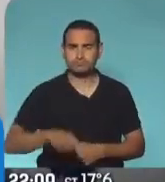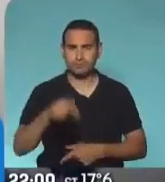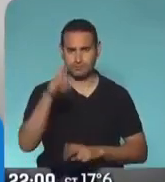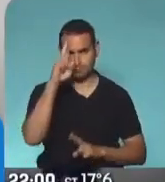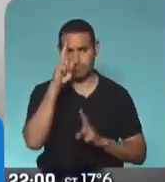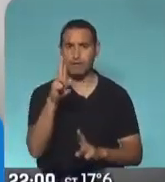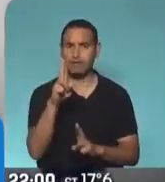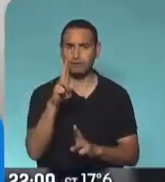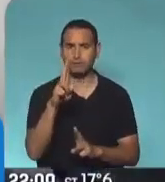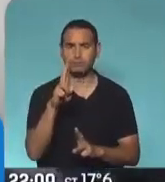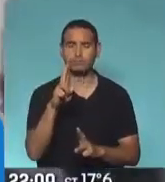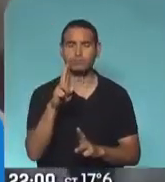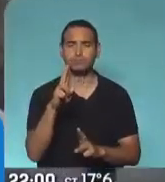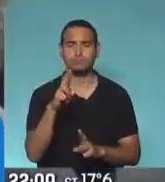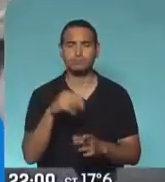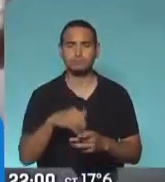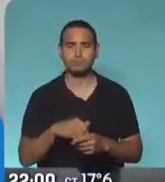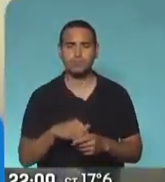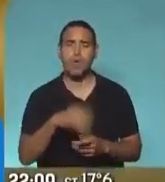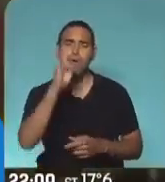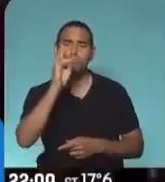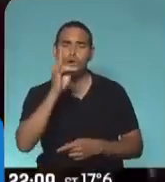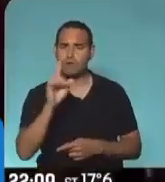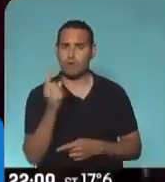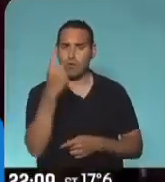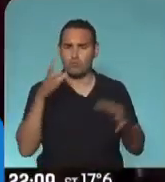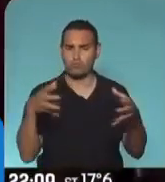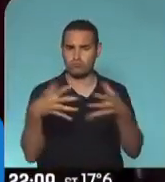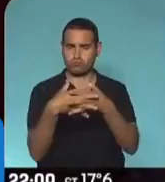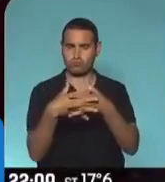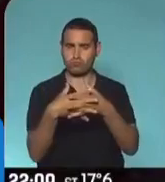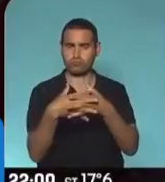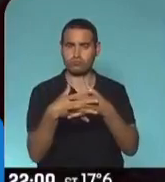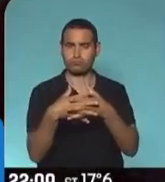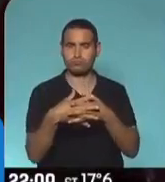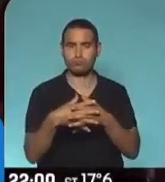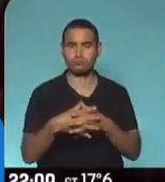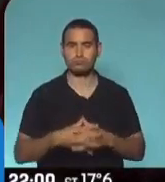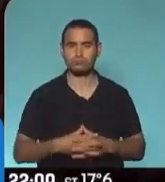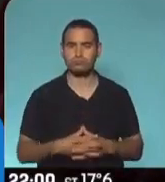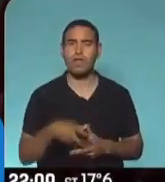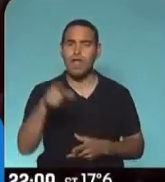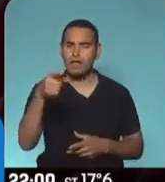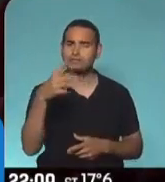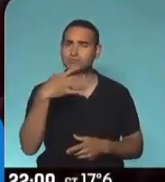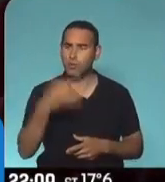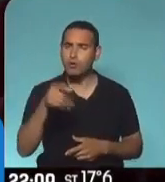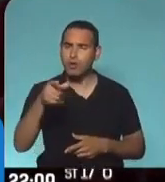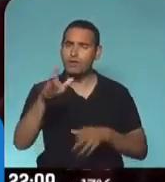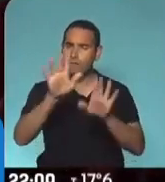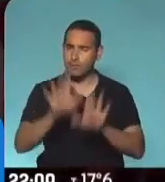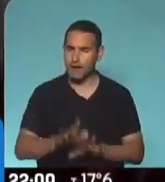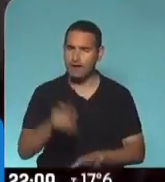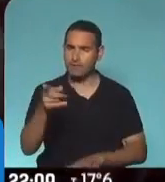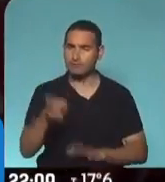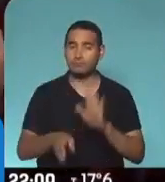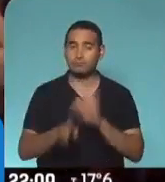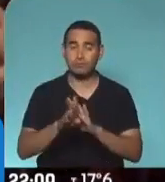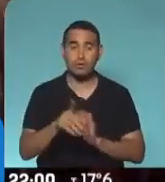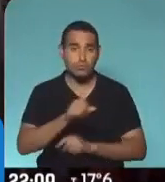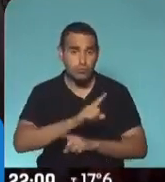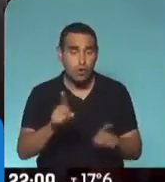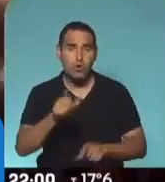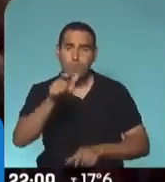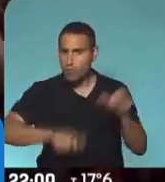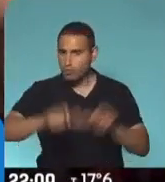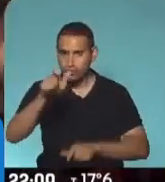de todas formas, porque Bolivia es uno. Si sabe pensar, ya debe estar ella alistándose para que se vaya. Caso contrario, el